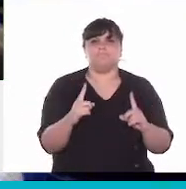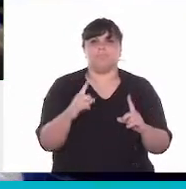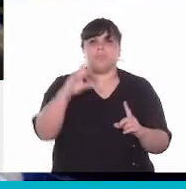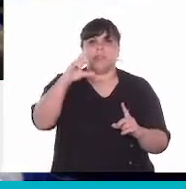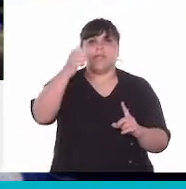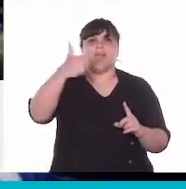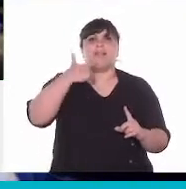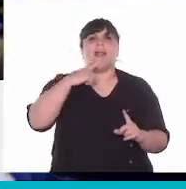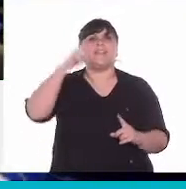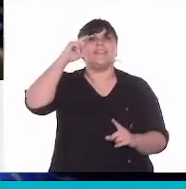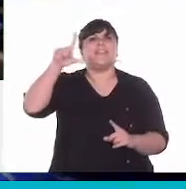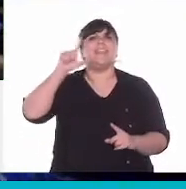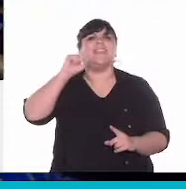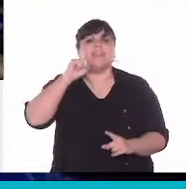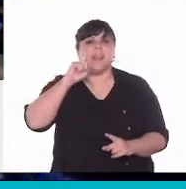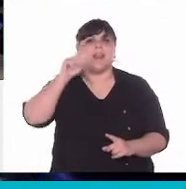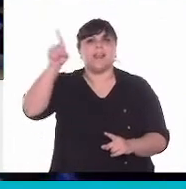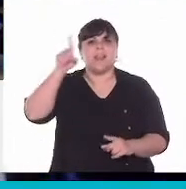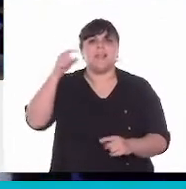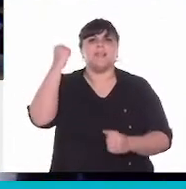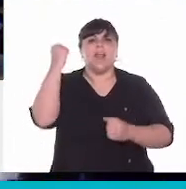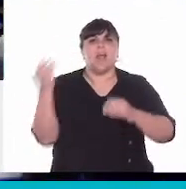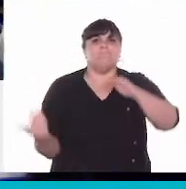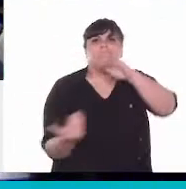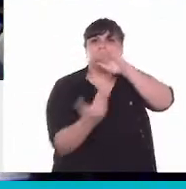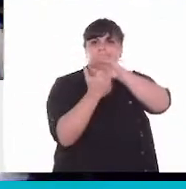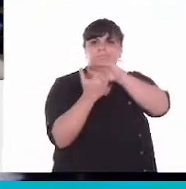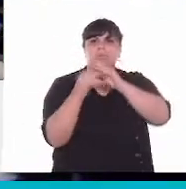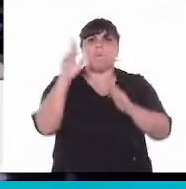castelli que es sí o de mujer financiera